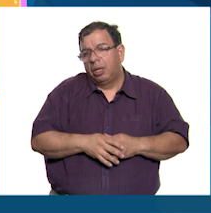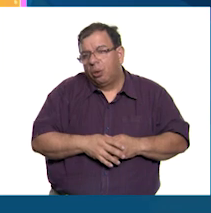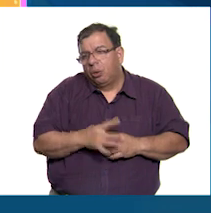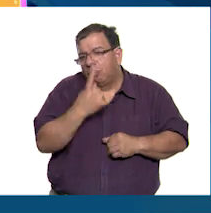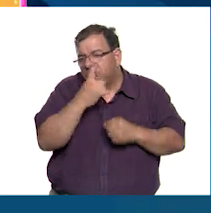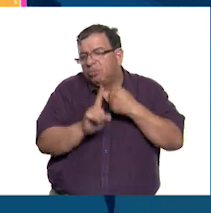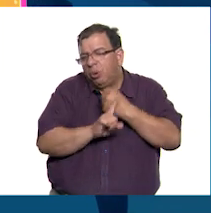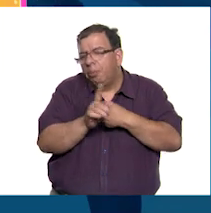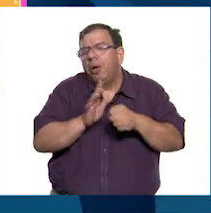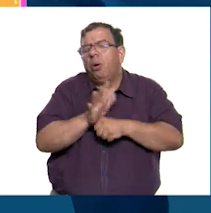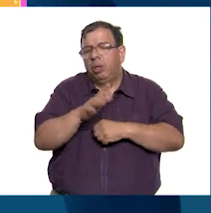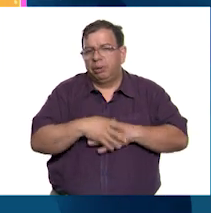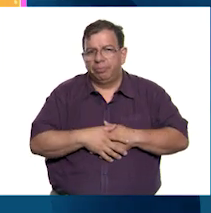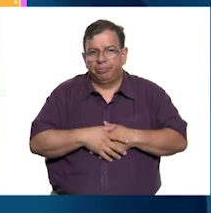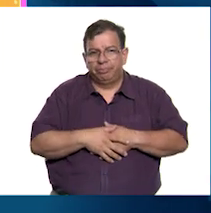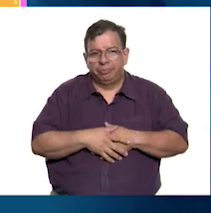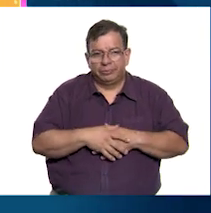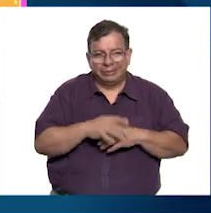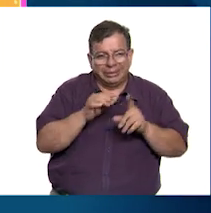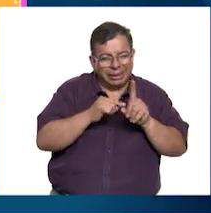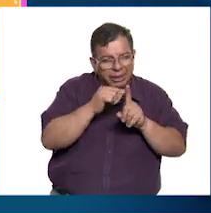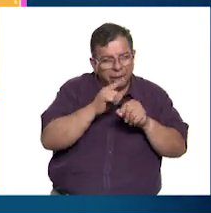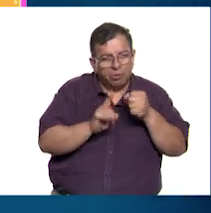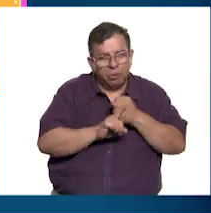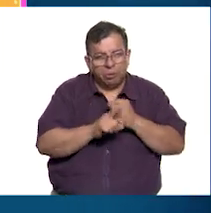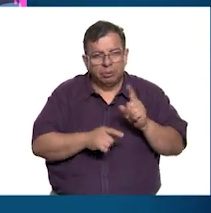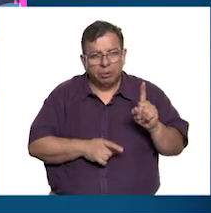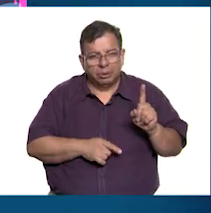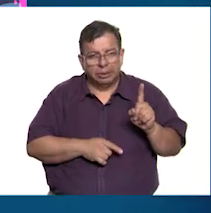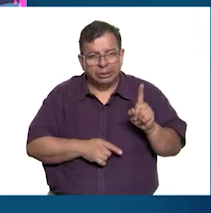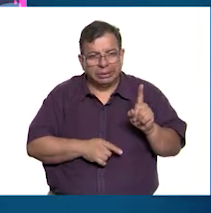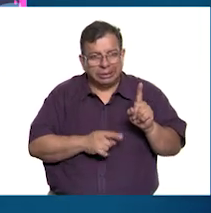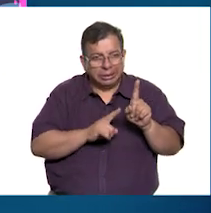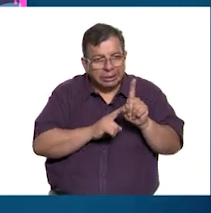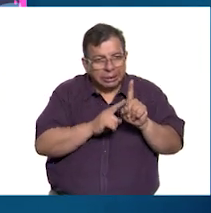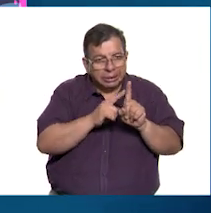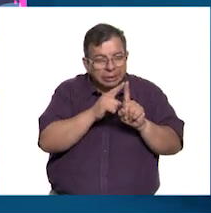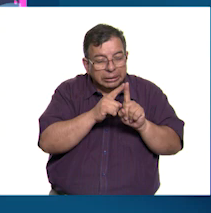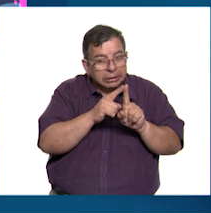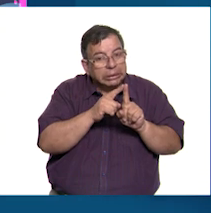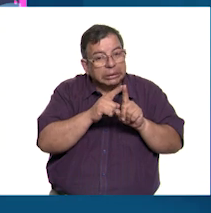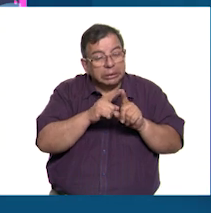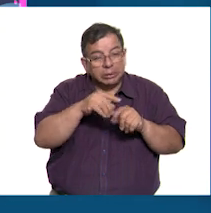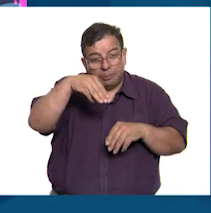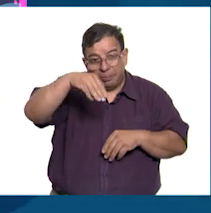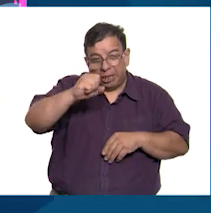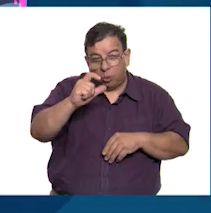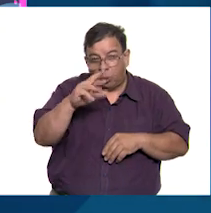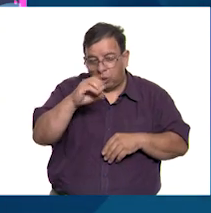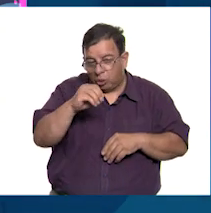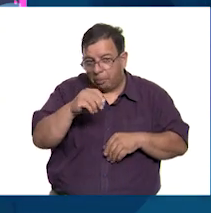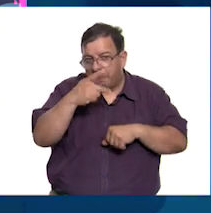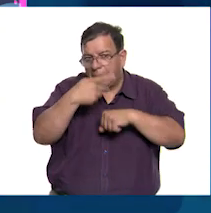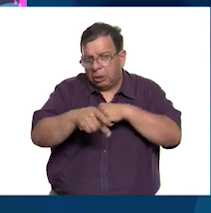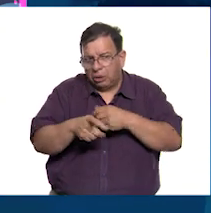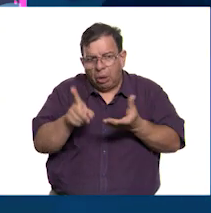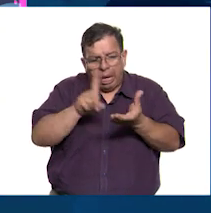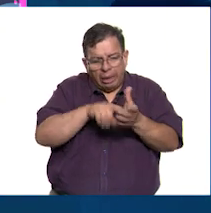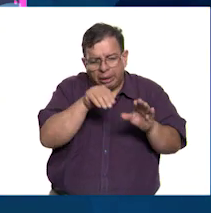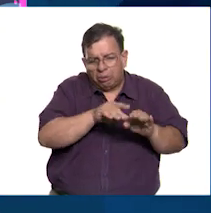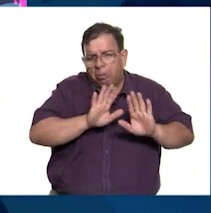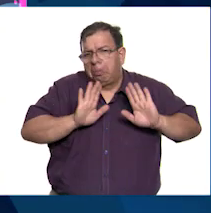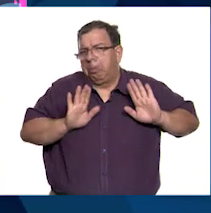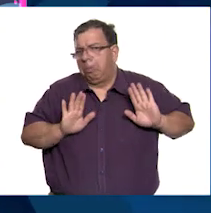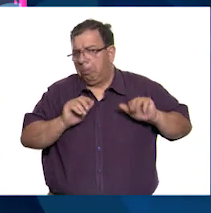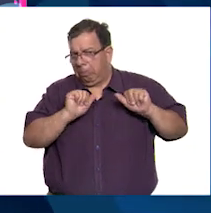de termómetros? Tienen algunos problemas. Por ejemplo, que el mercurio es muy peligroso. Si se encuentra dentro del termómetro,